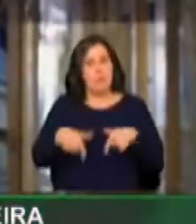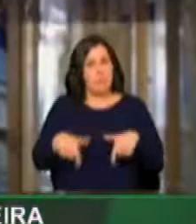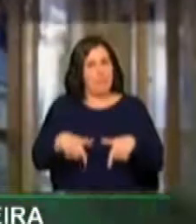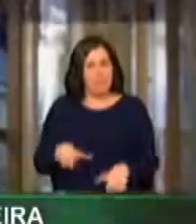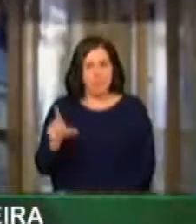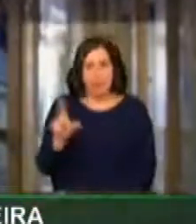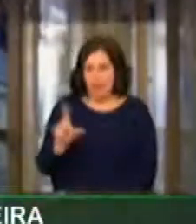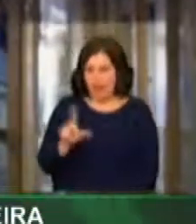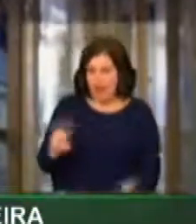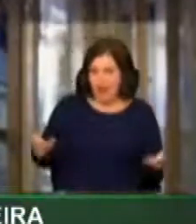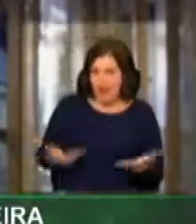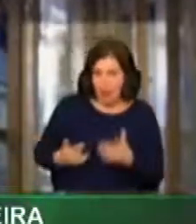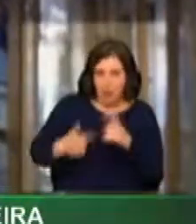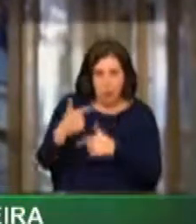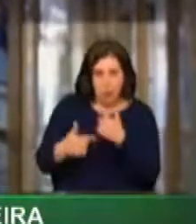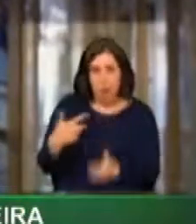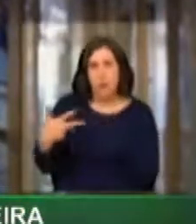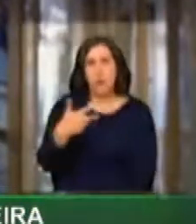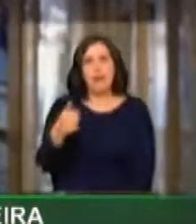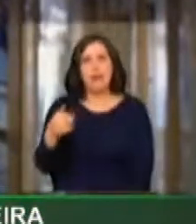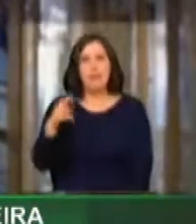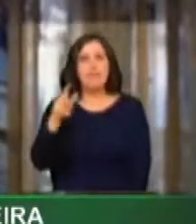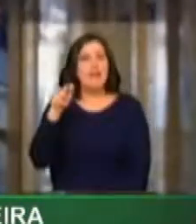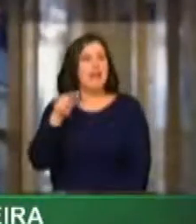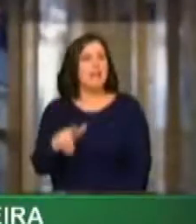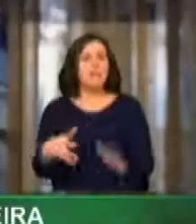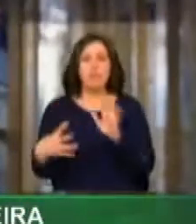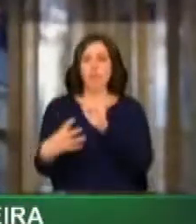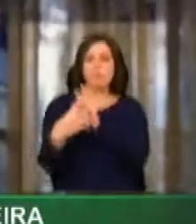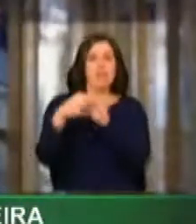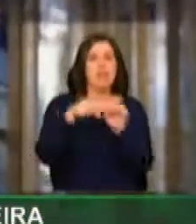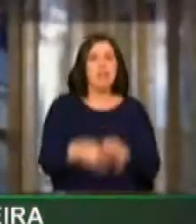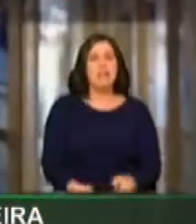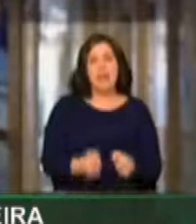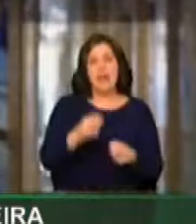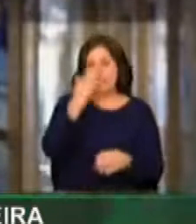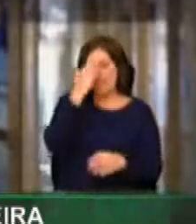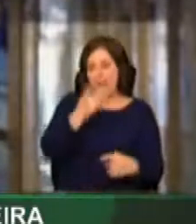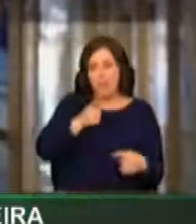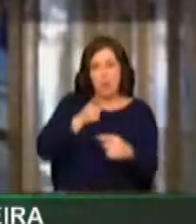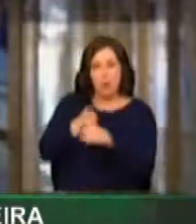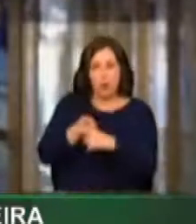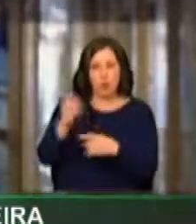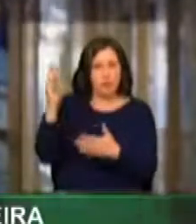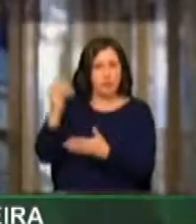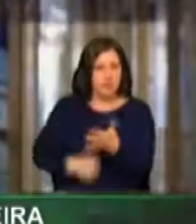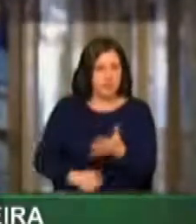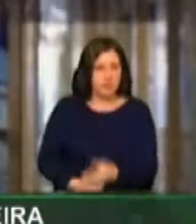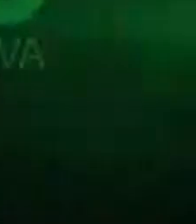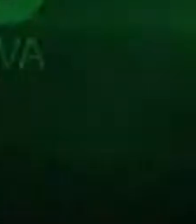por el ministro Heber, es uno de los grandes íconos que el Frente Amplio pretende voltear, pretende combatir, pretende